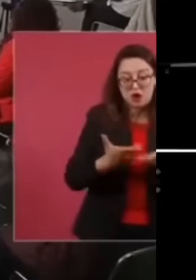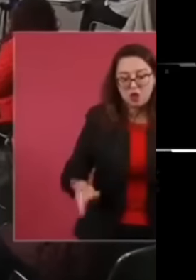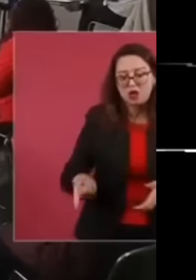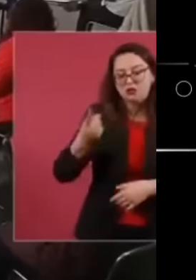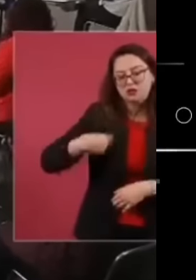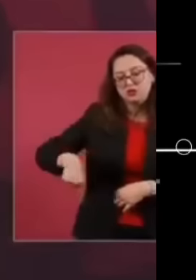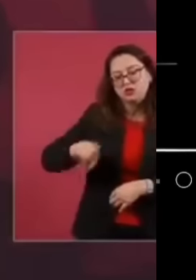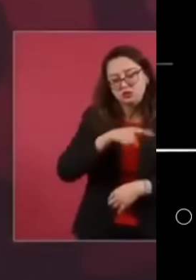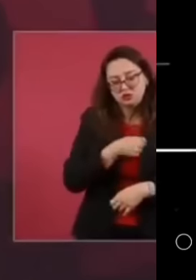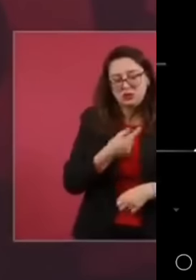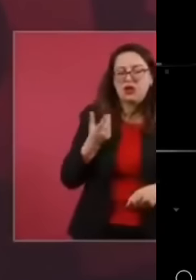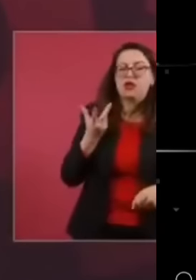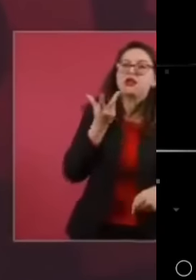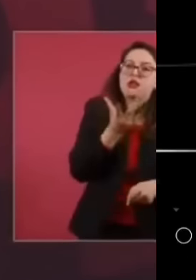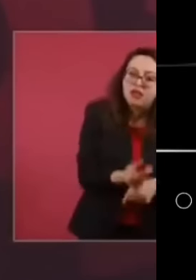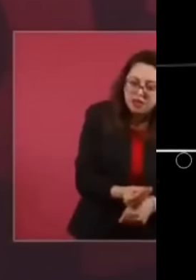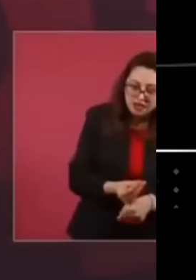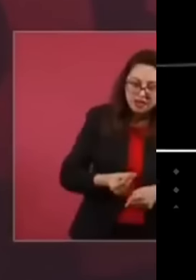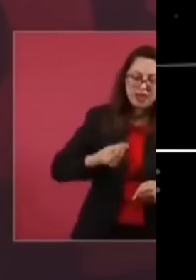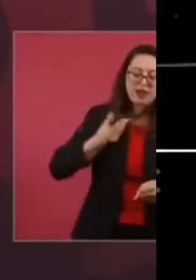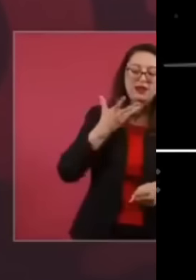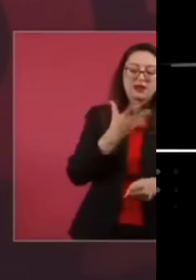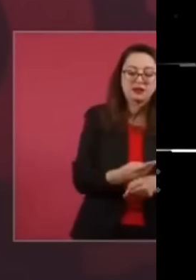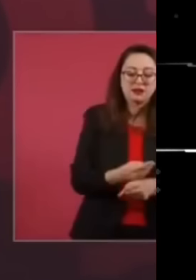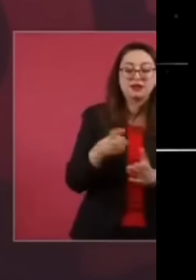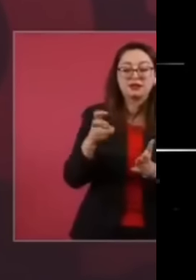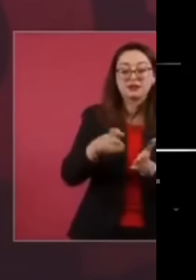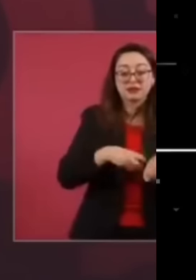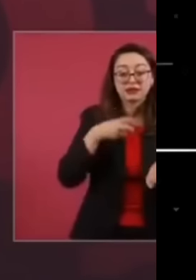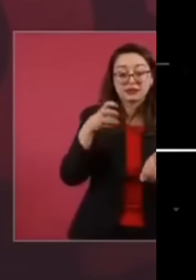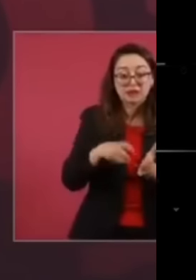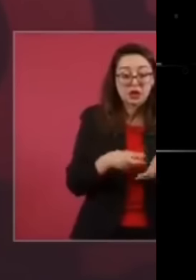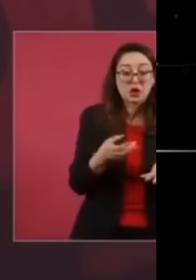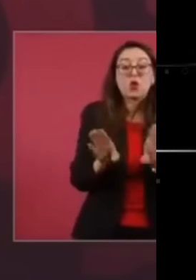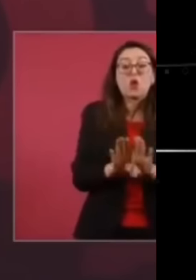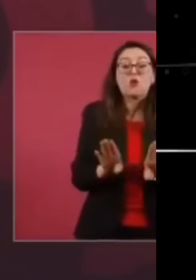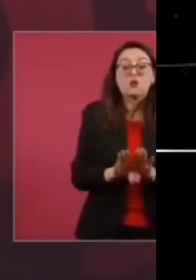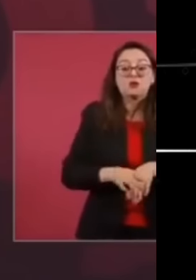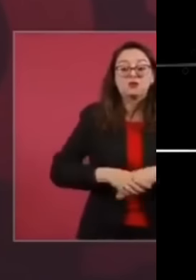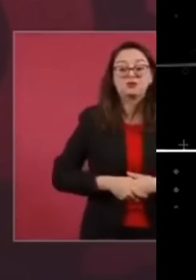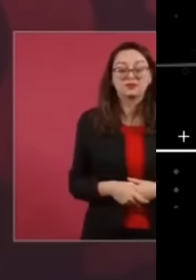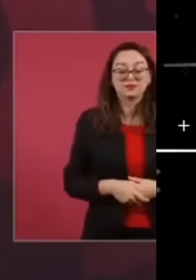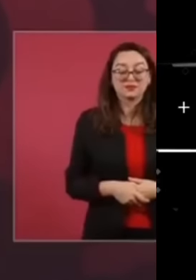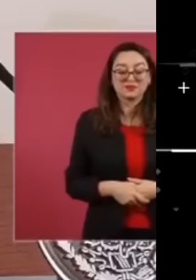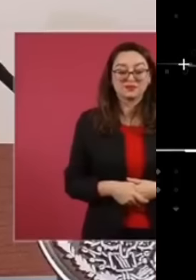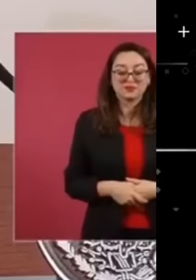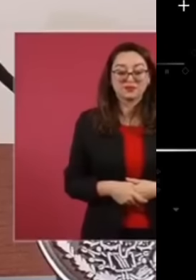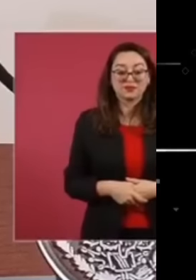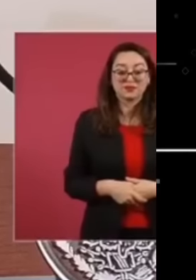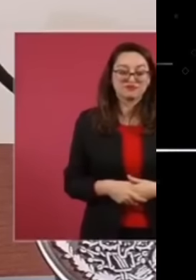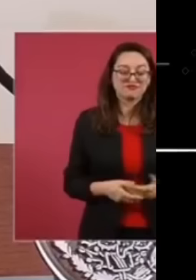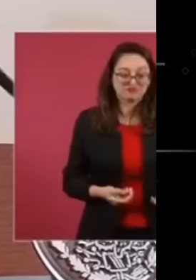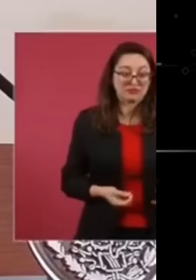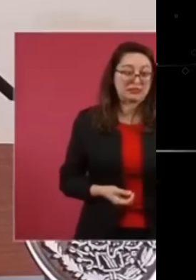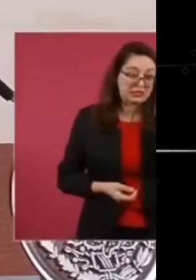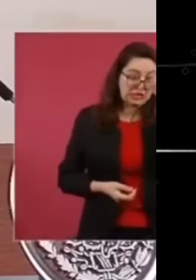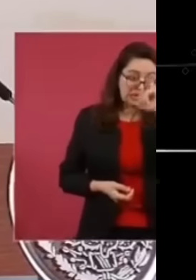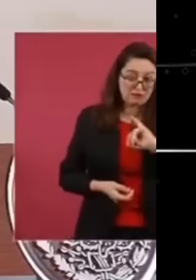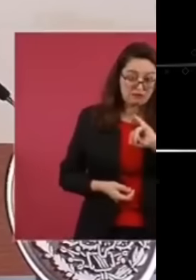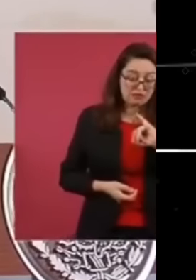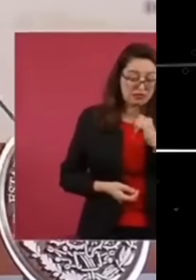corrigiendo eso Entonces para corregir eso el gobierno